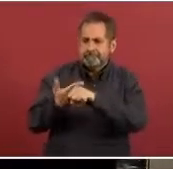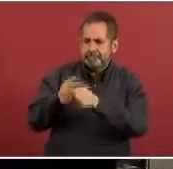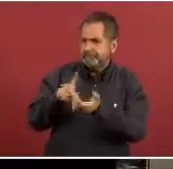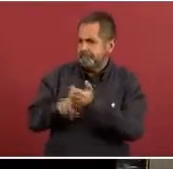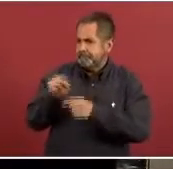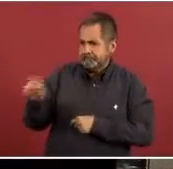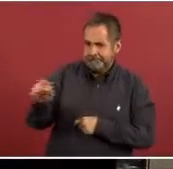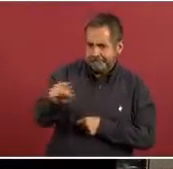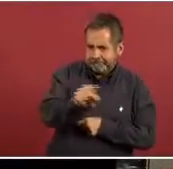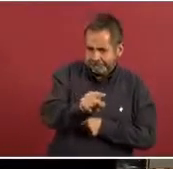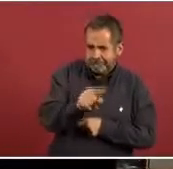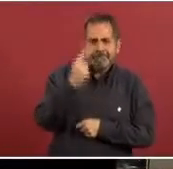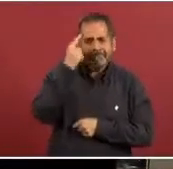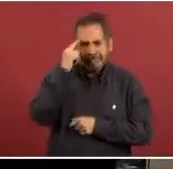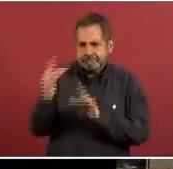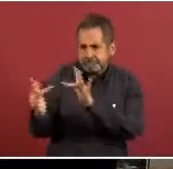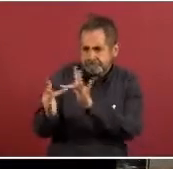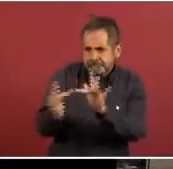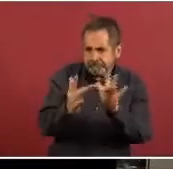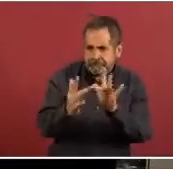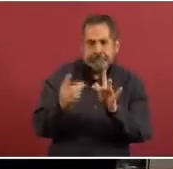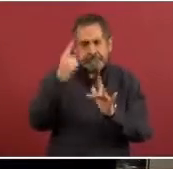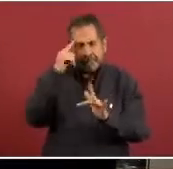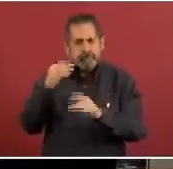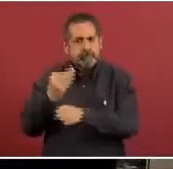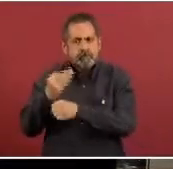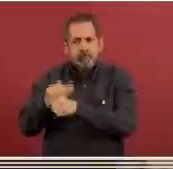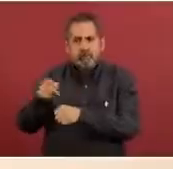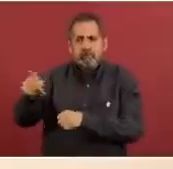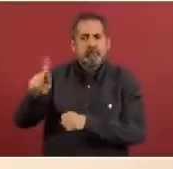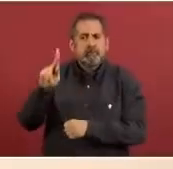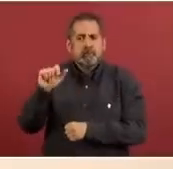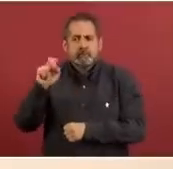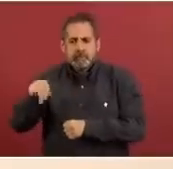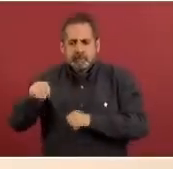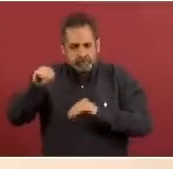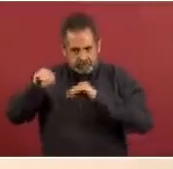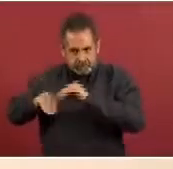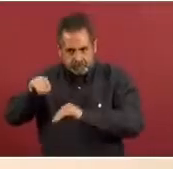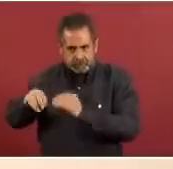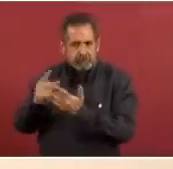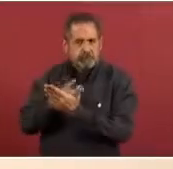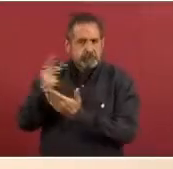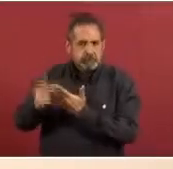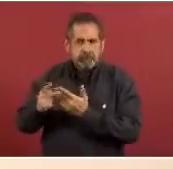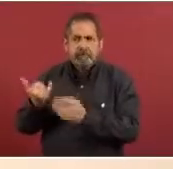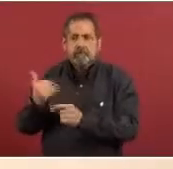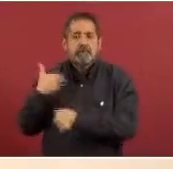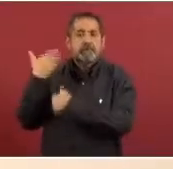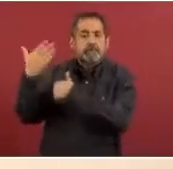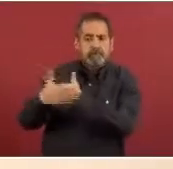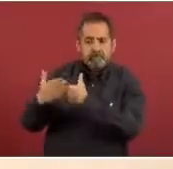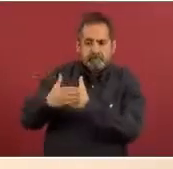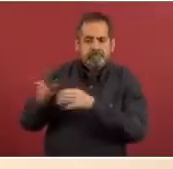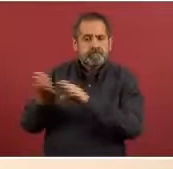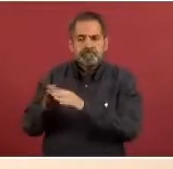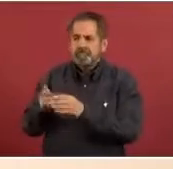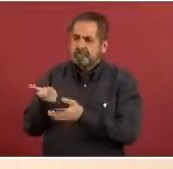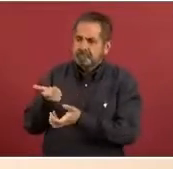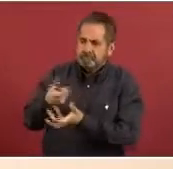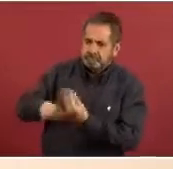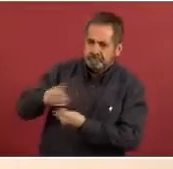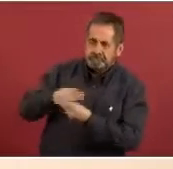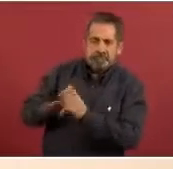para asegurarnos que tanto en los planes actuales como en los planes de recuperación